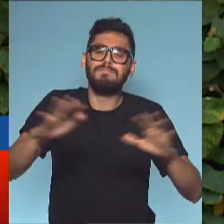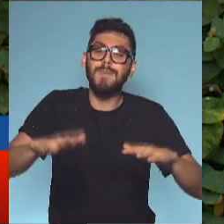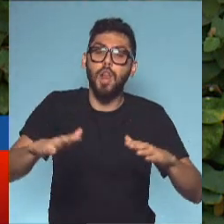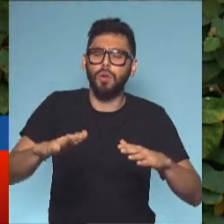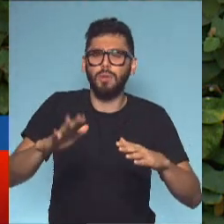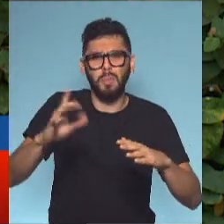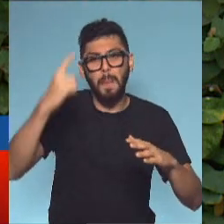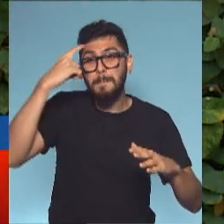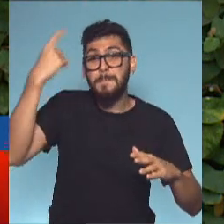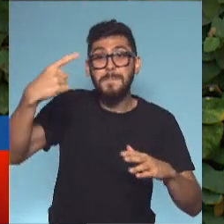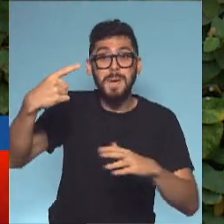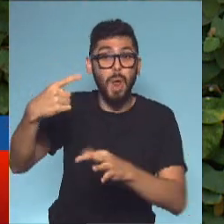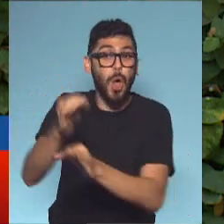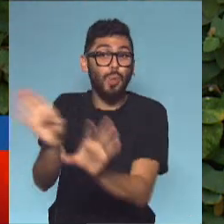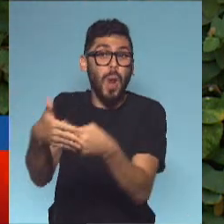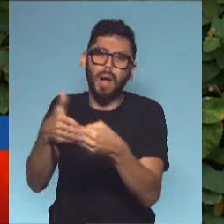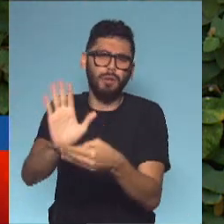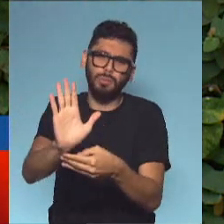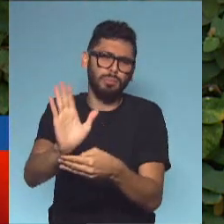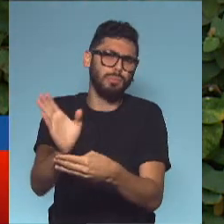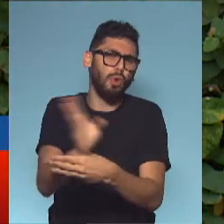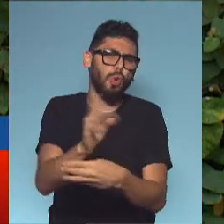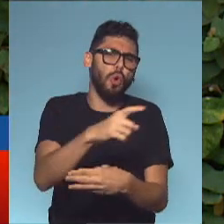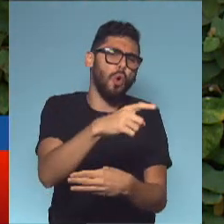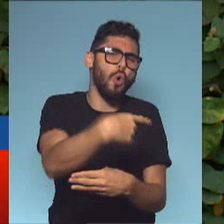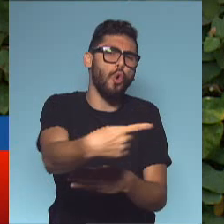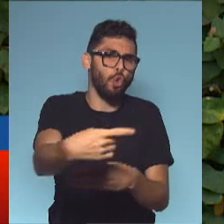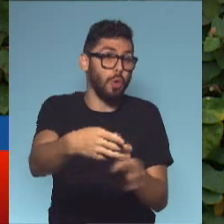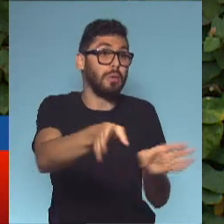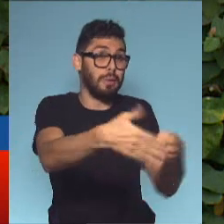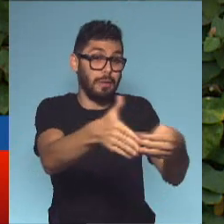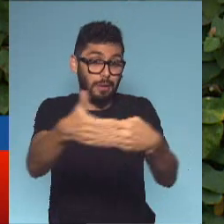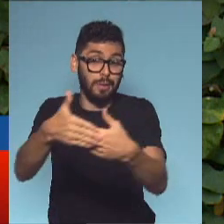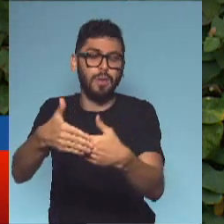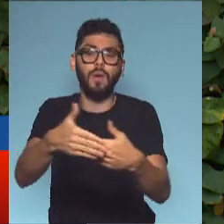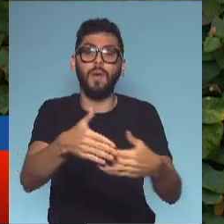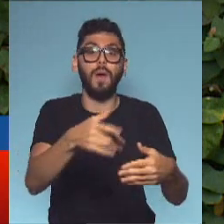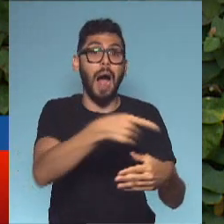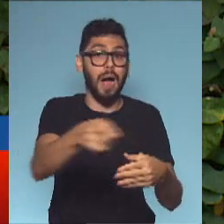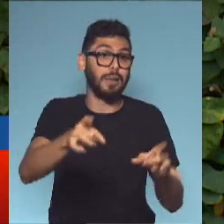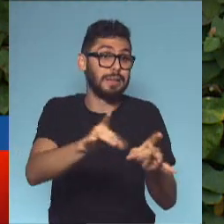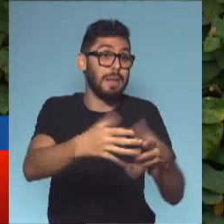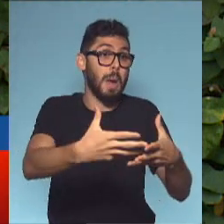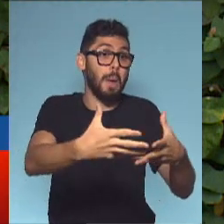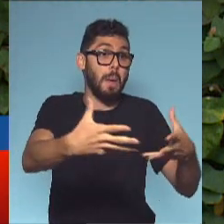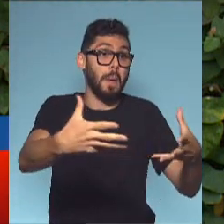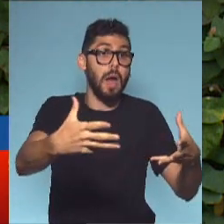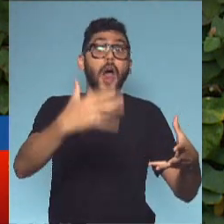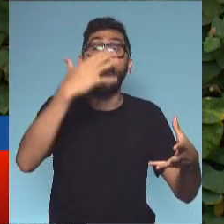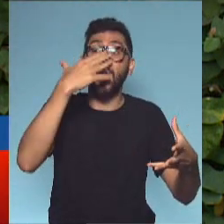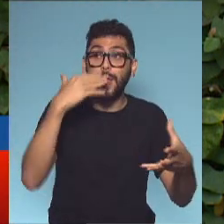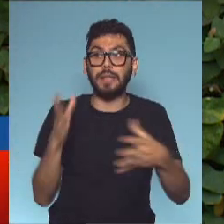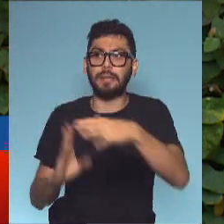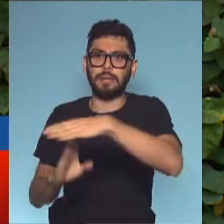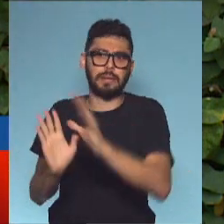una restricción en la escuela, sino se comience por aquellas actividades donde se están produciendo los fuertes niveles de contagio y